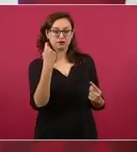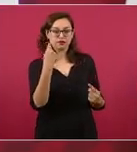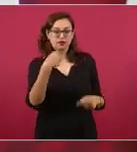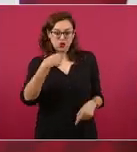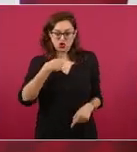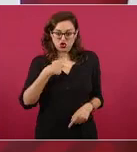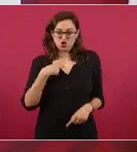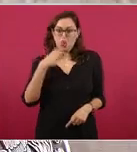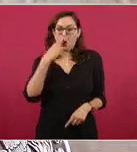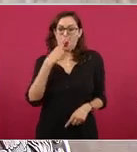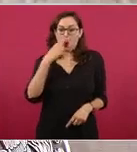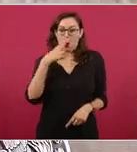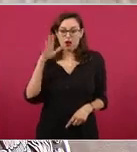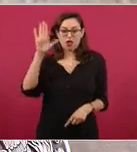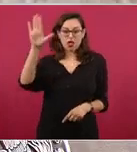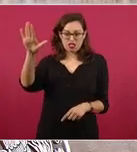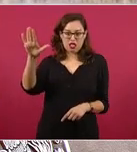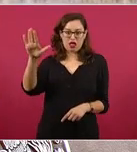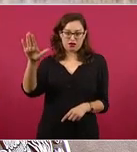como Hitler,